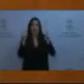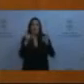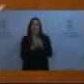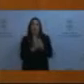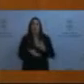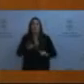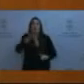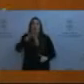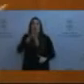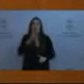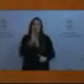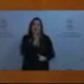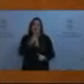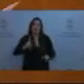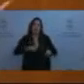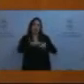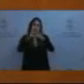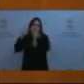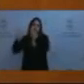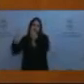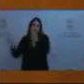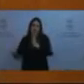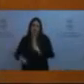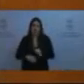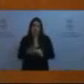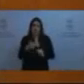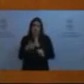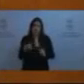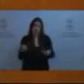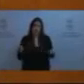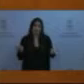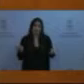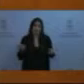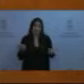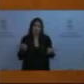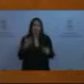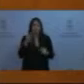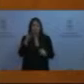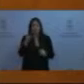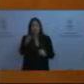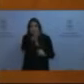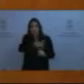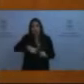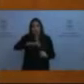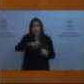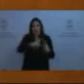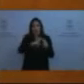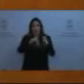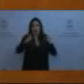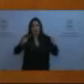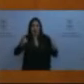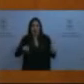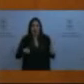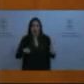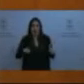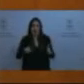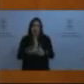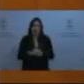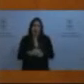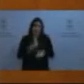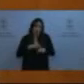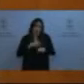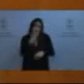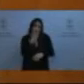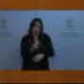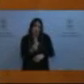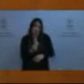los daños cada vez son mayores y cada vez los daños están llegando a los núcleos de población, en concreto con el lobo.